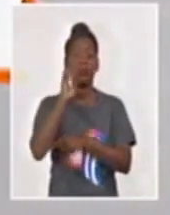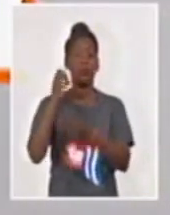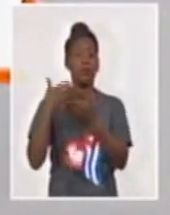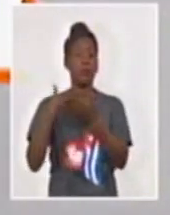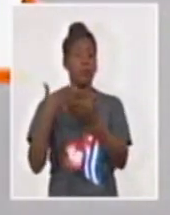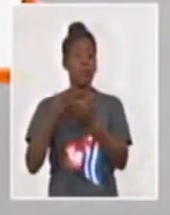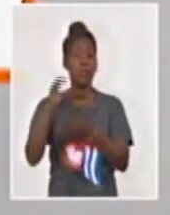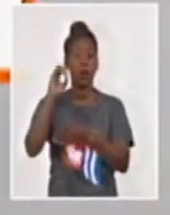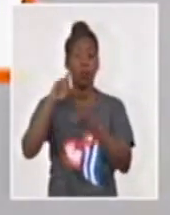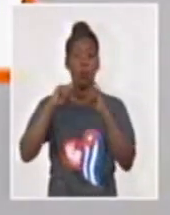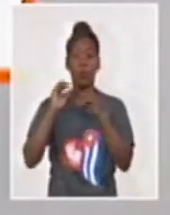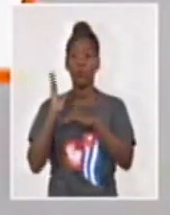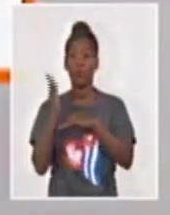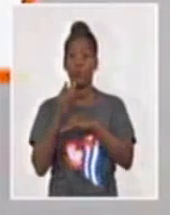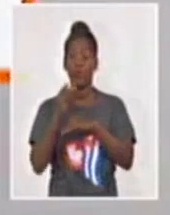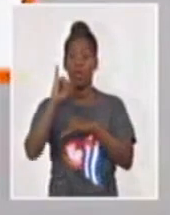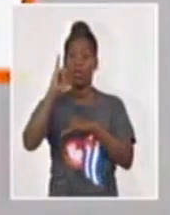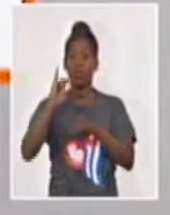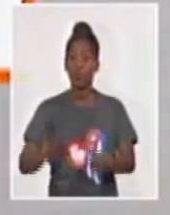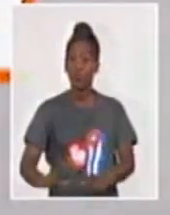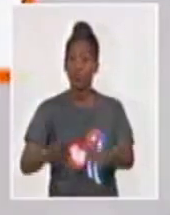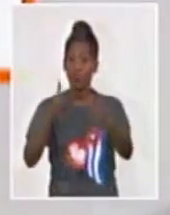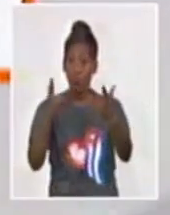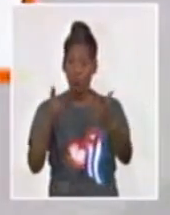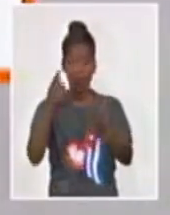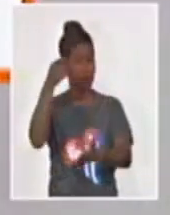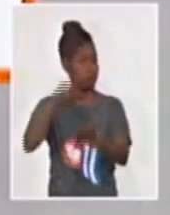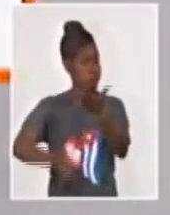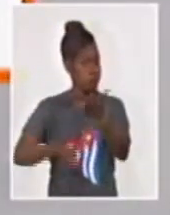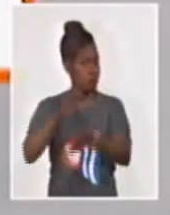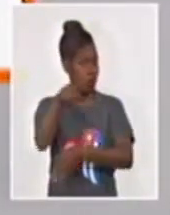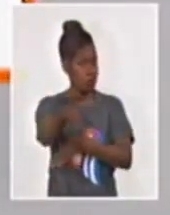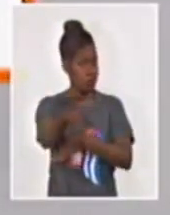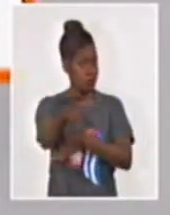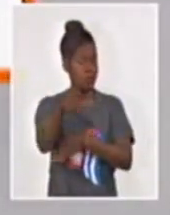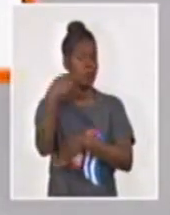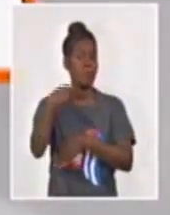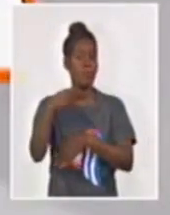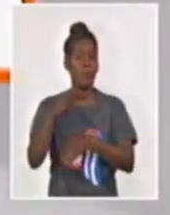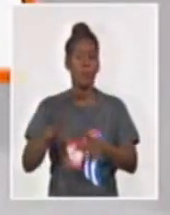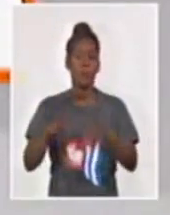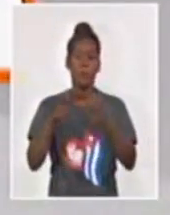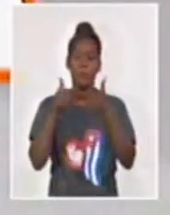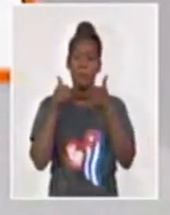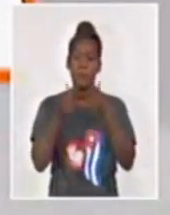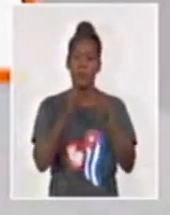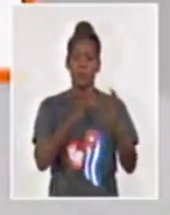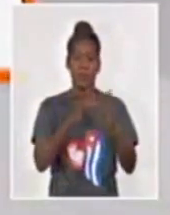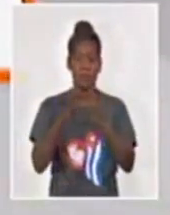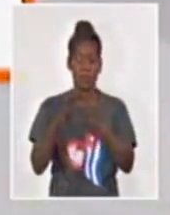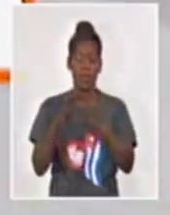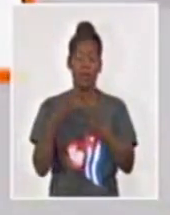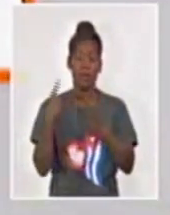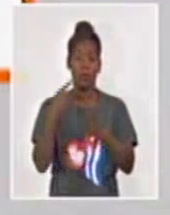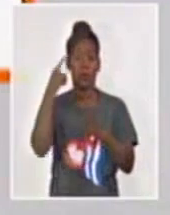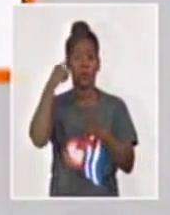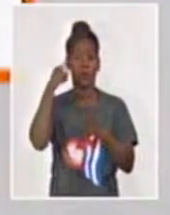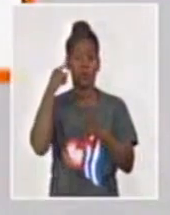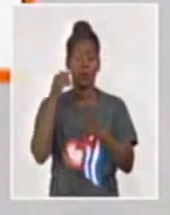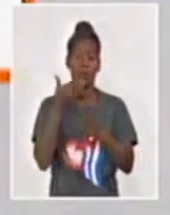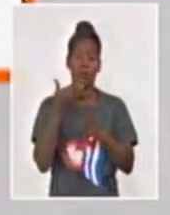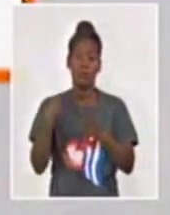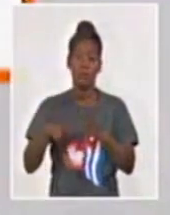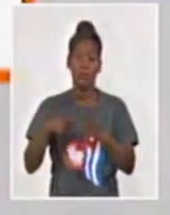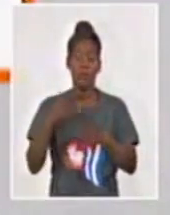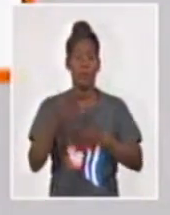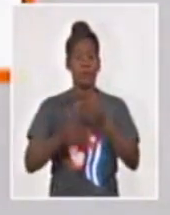la posibilidad de aperturar otro servicio como aspira la población, a partir que las condiciones así vayan mejorando, pero mucho tiene que ver